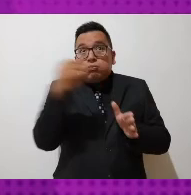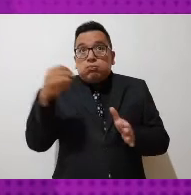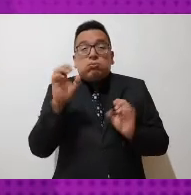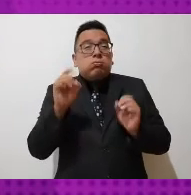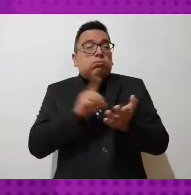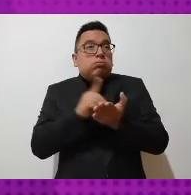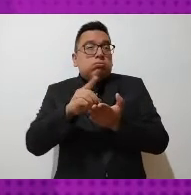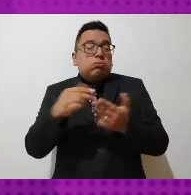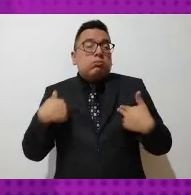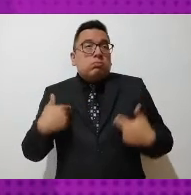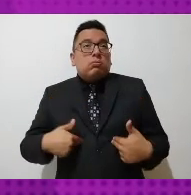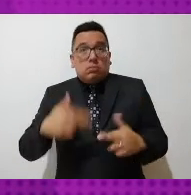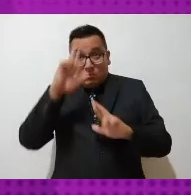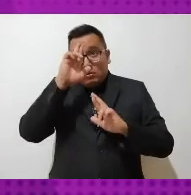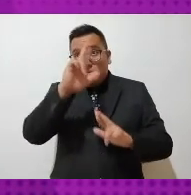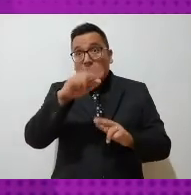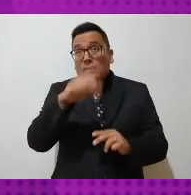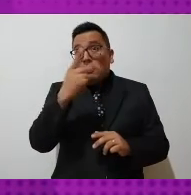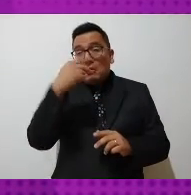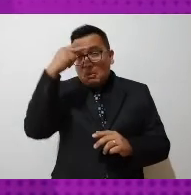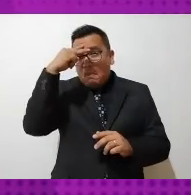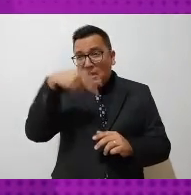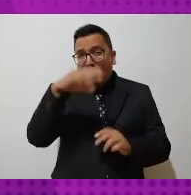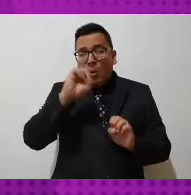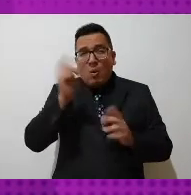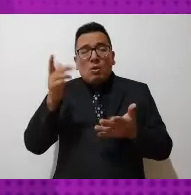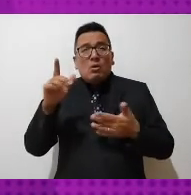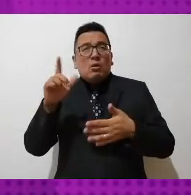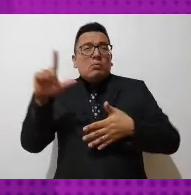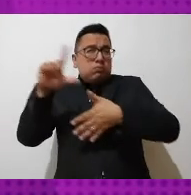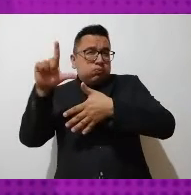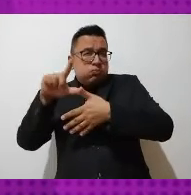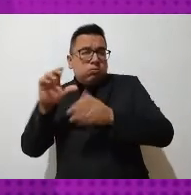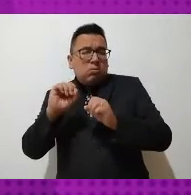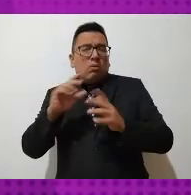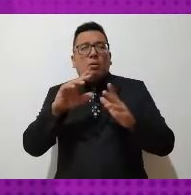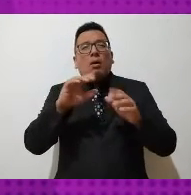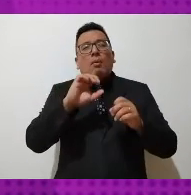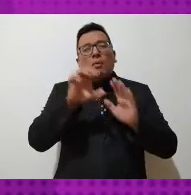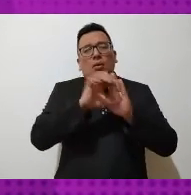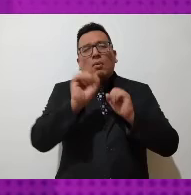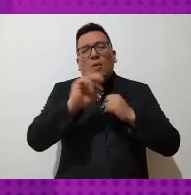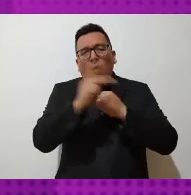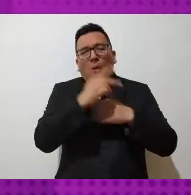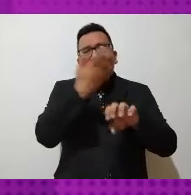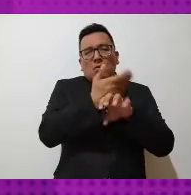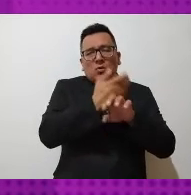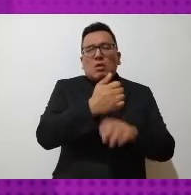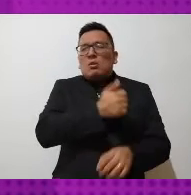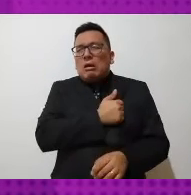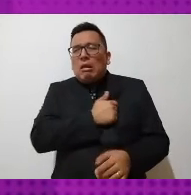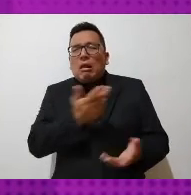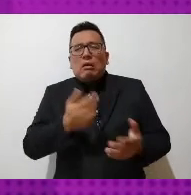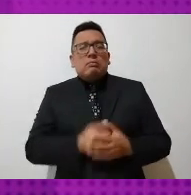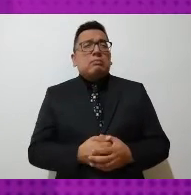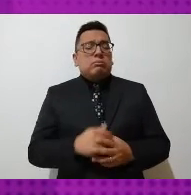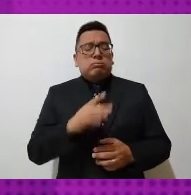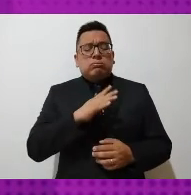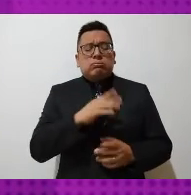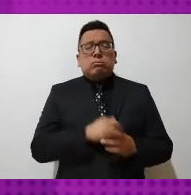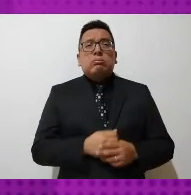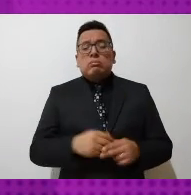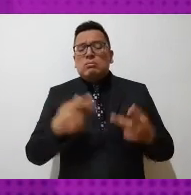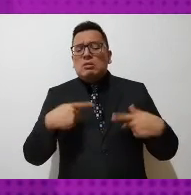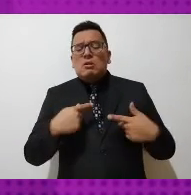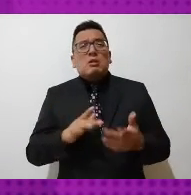Sin embargo, en México y en otros países de América Latina y en otros países del mundo, también en Europa, Estados Unidos, Canadá, la sociedad civil ha sido